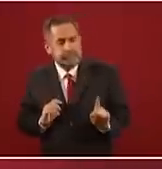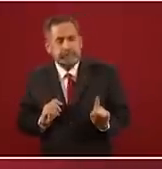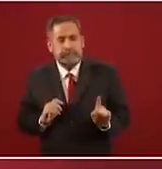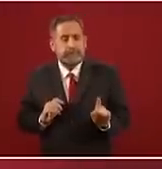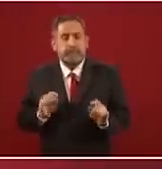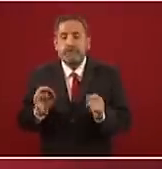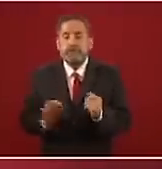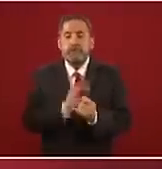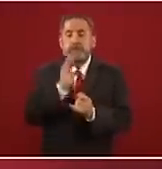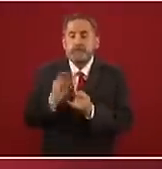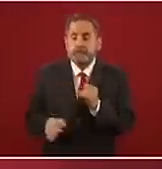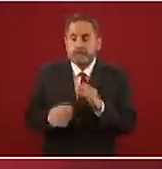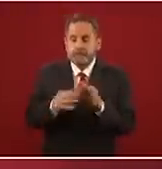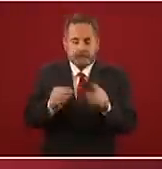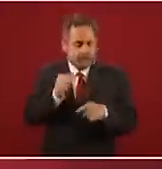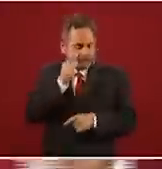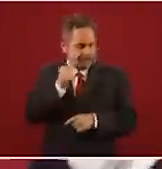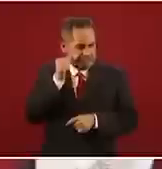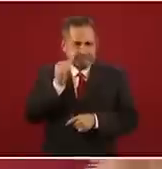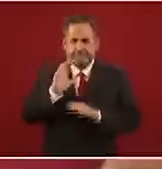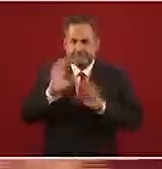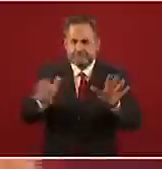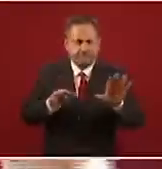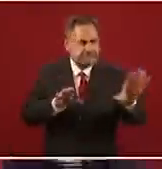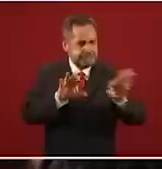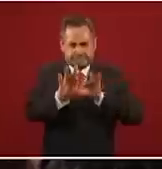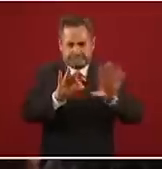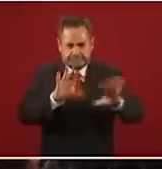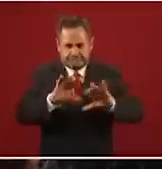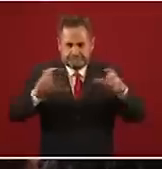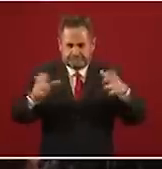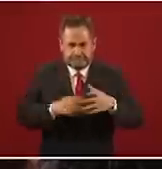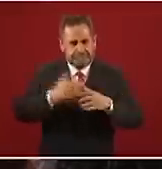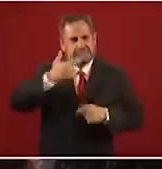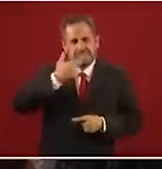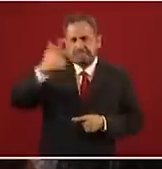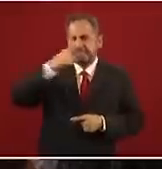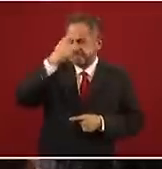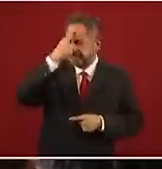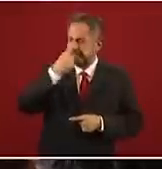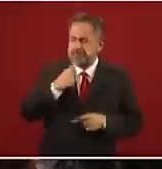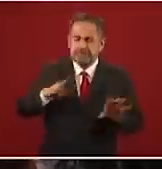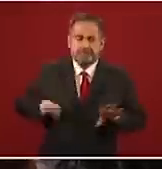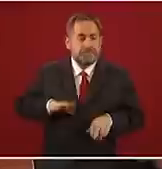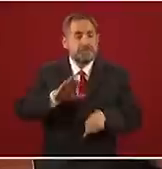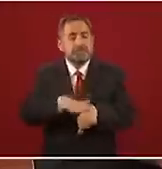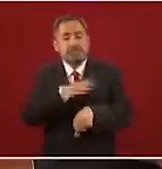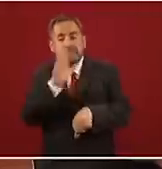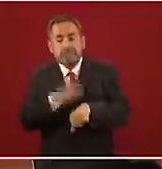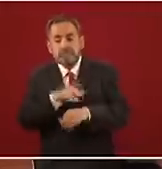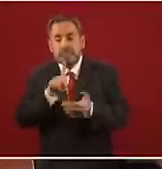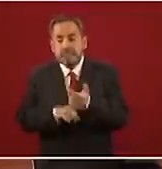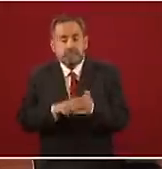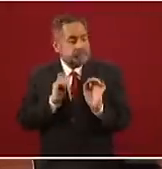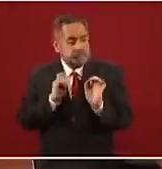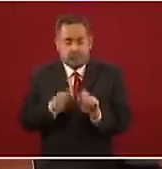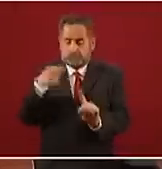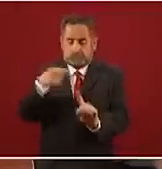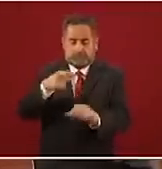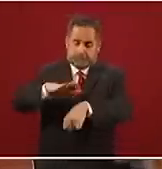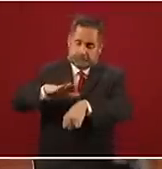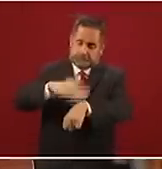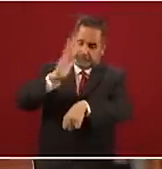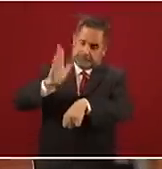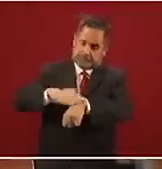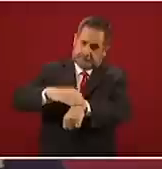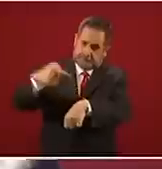Y finalmente, el día de ayer, escogimos a los mejores perfiles por su calificación. Ese fue el único